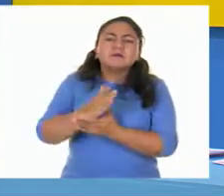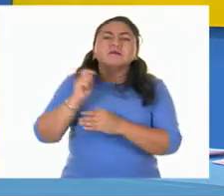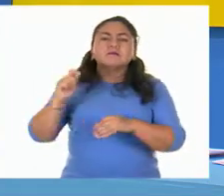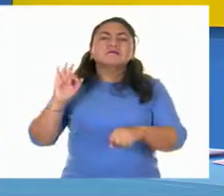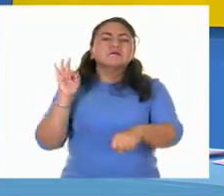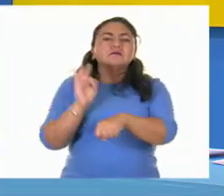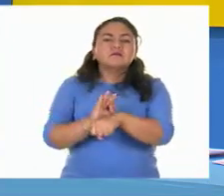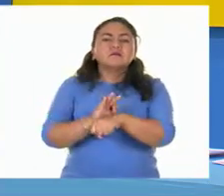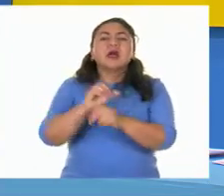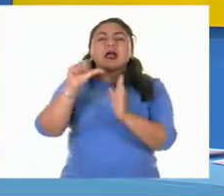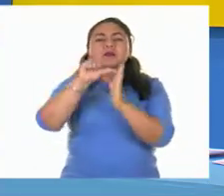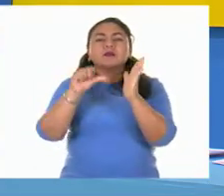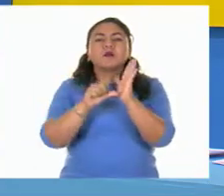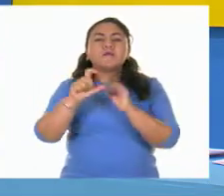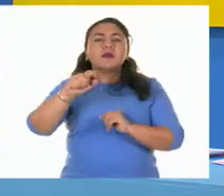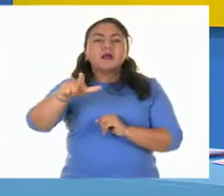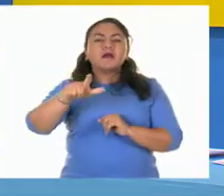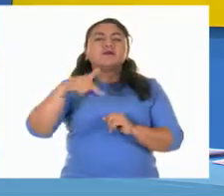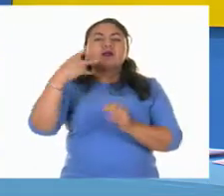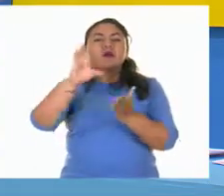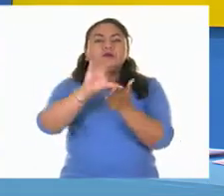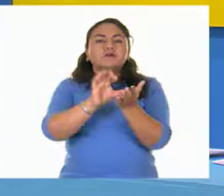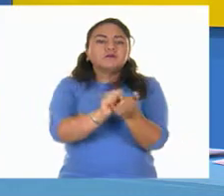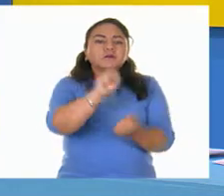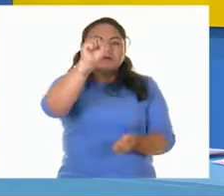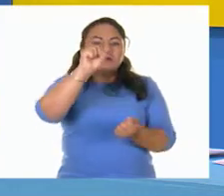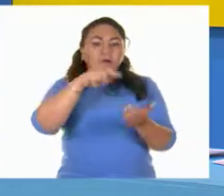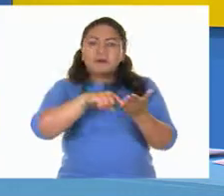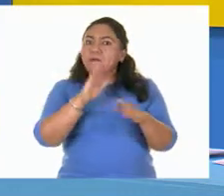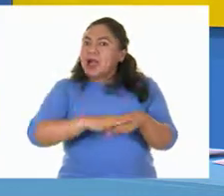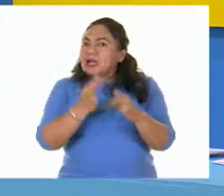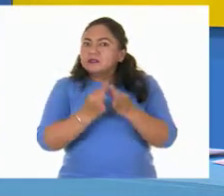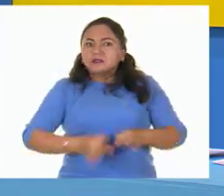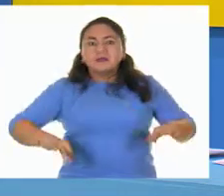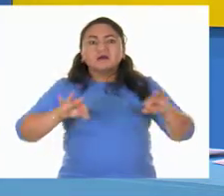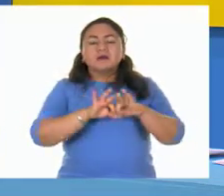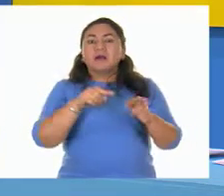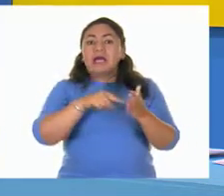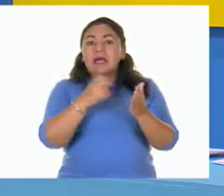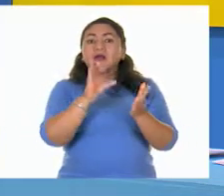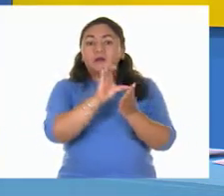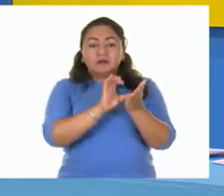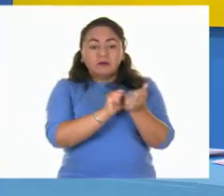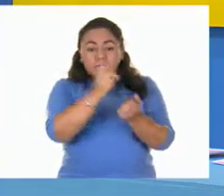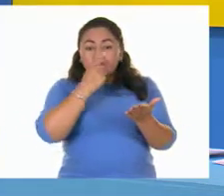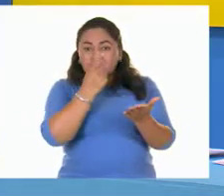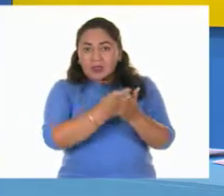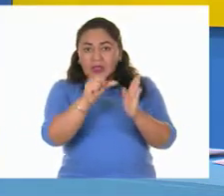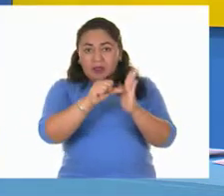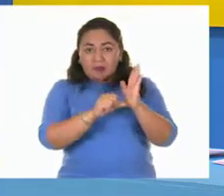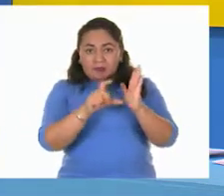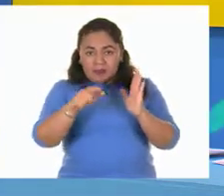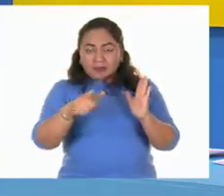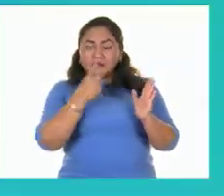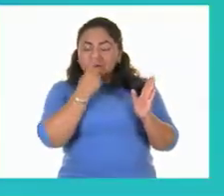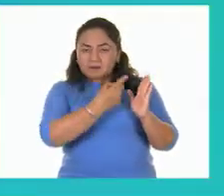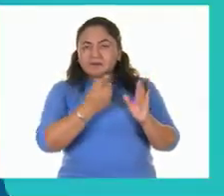27 constitucional, uno de los más importantes de la Constitución de 1917. Y el artículo dice así: